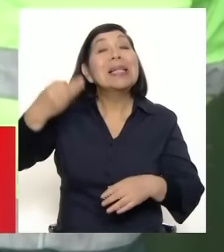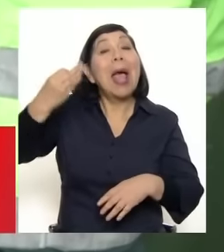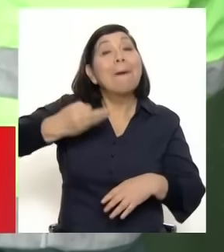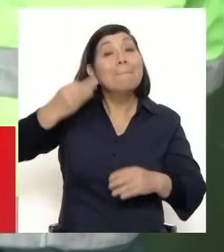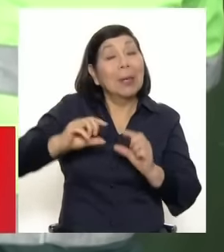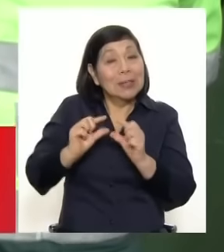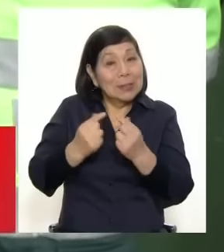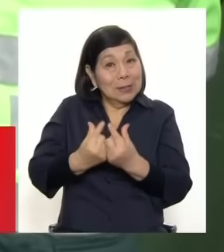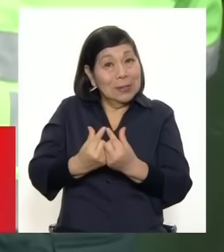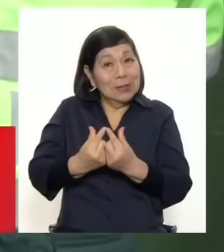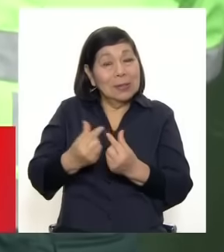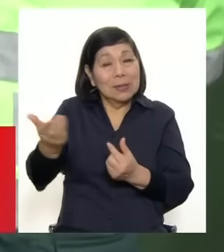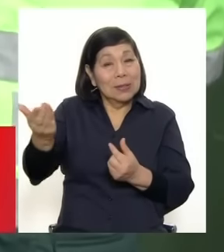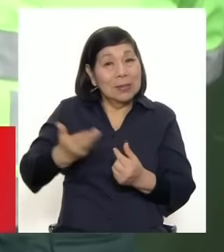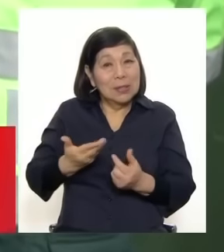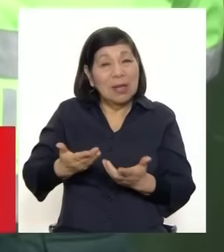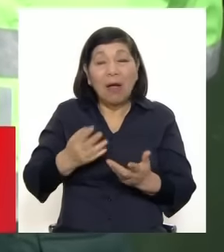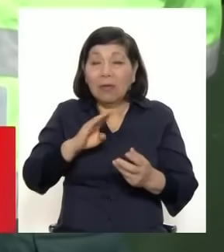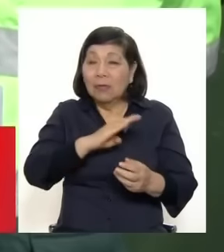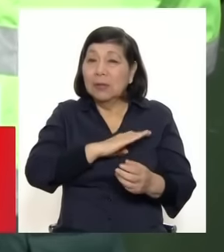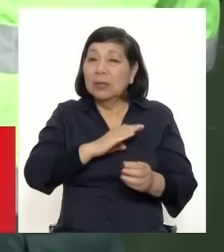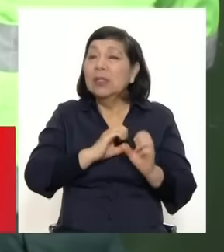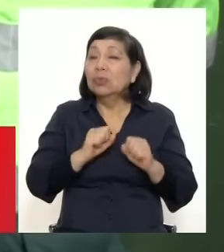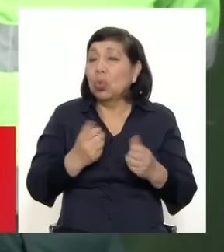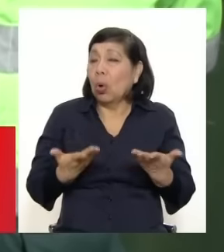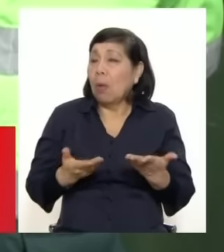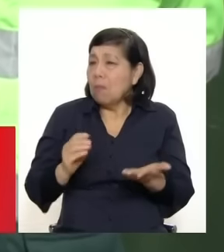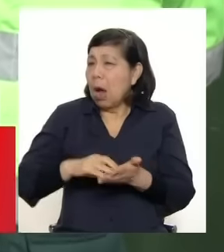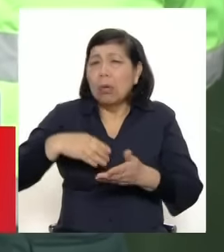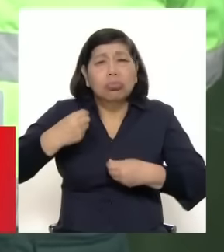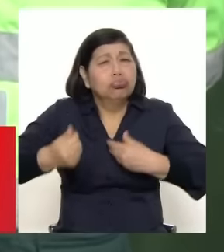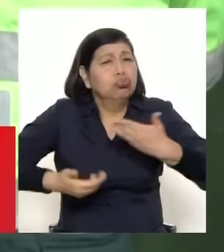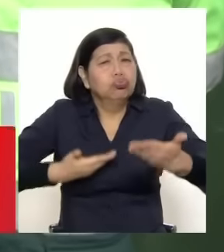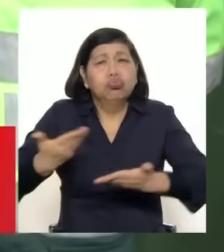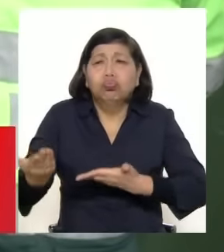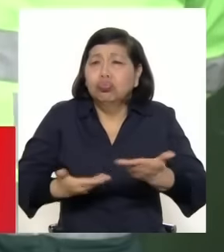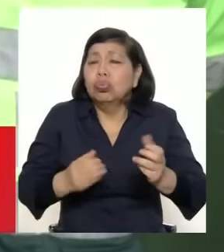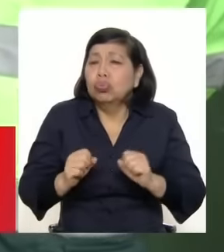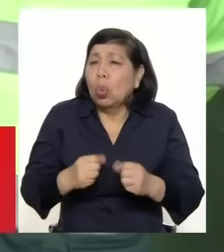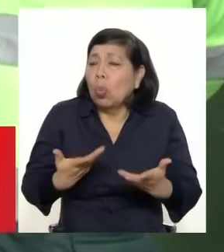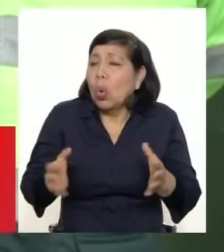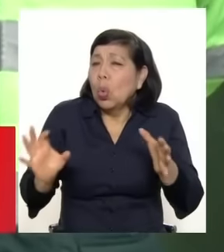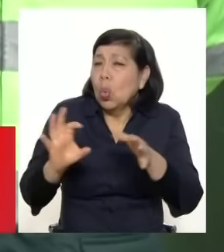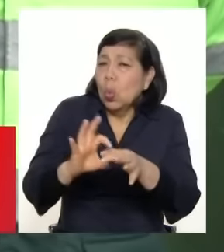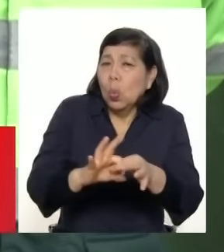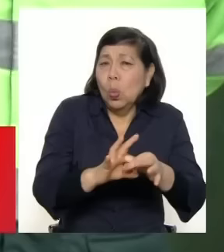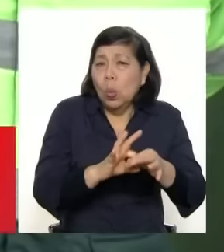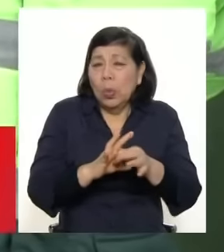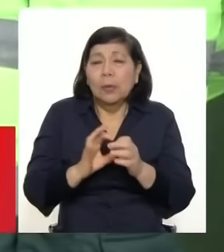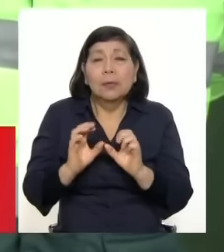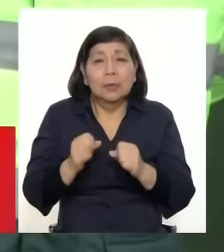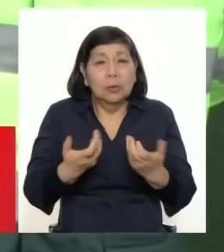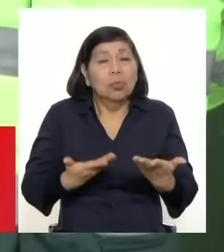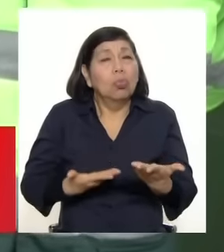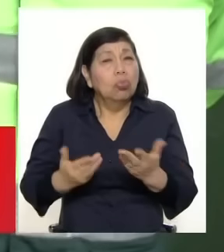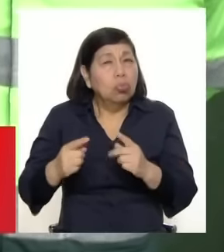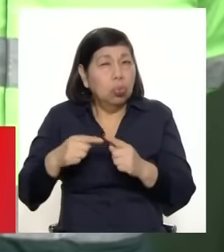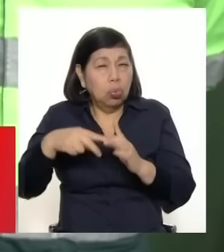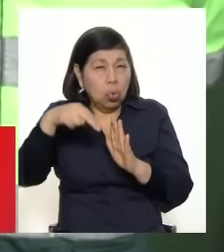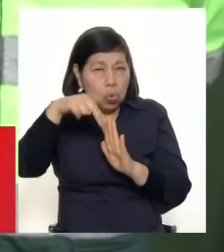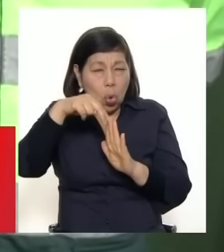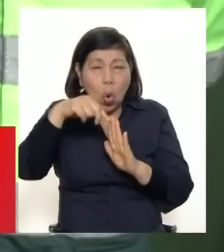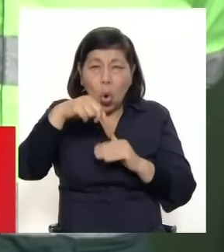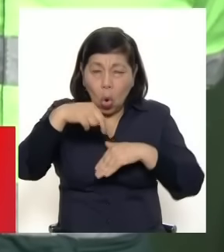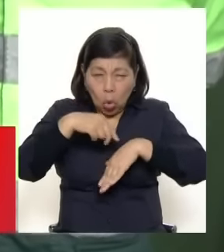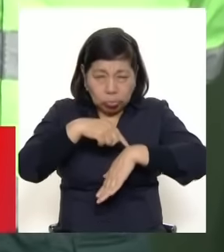la formación o formulación de las carpetas fiscales, van a ser más céleres y van a poder unir actividades del cono norte al cono